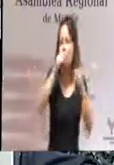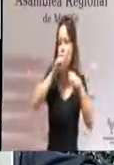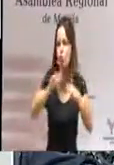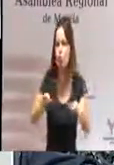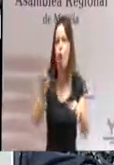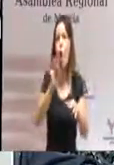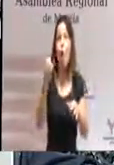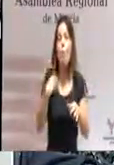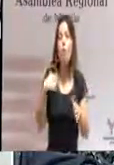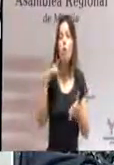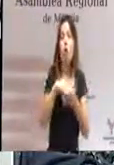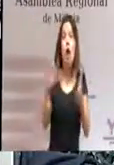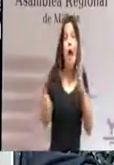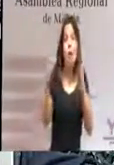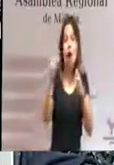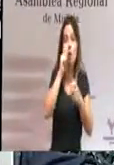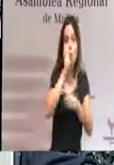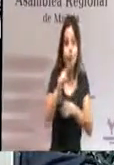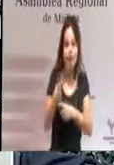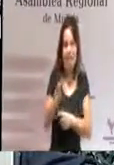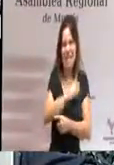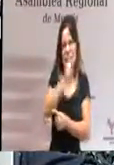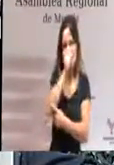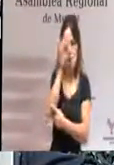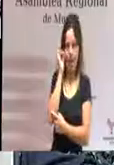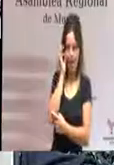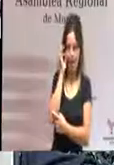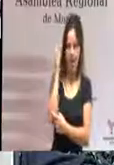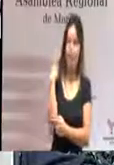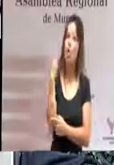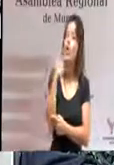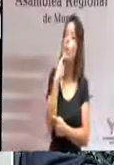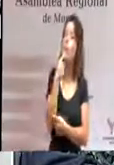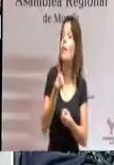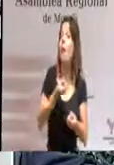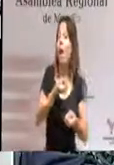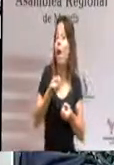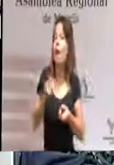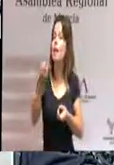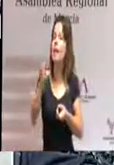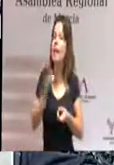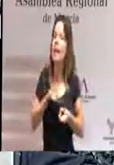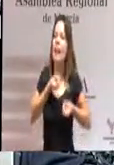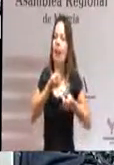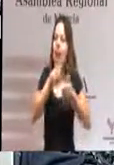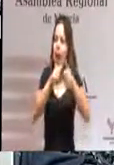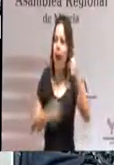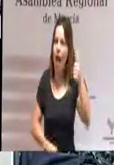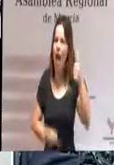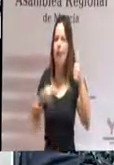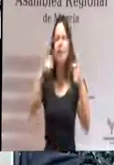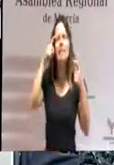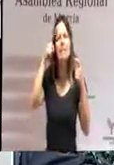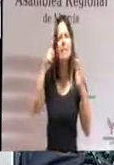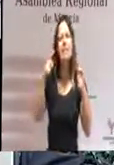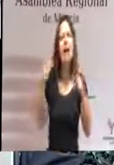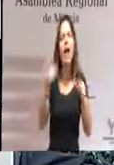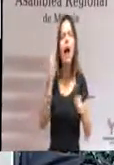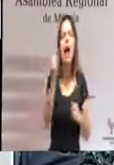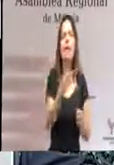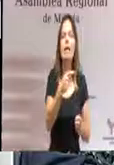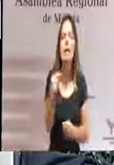plena temporada turística, señorías, con sus afirmaciones y con sus declaraciones, intentan